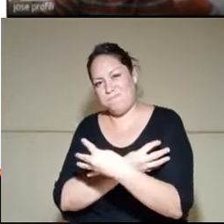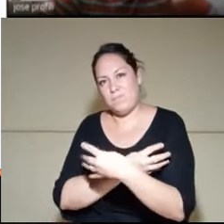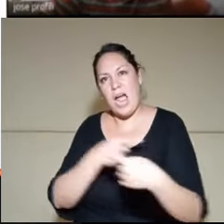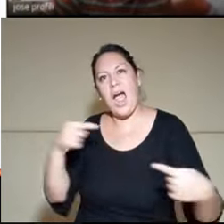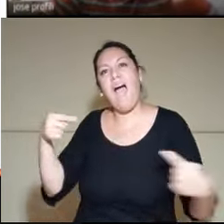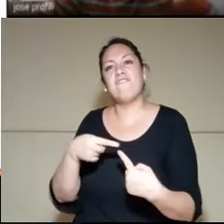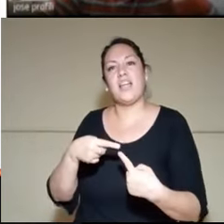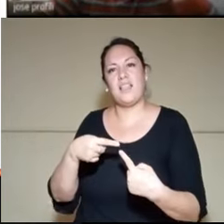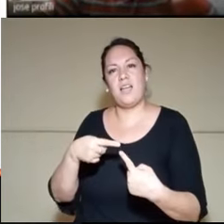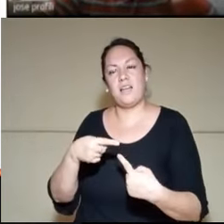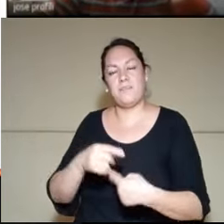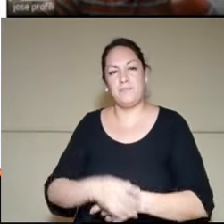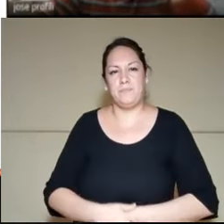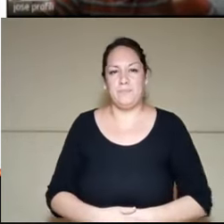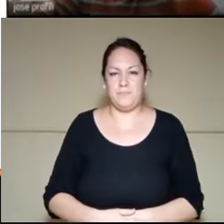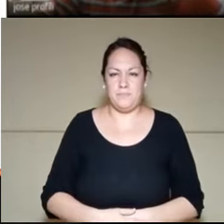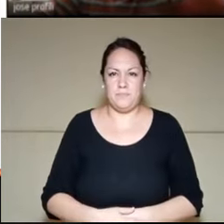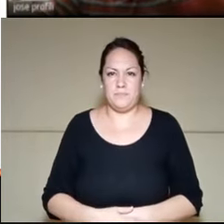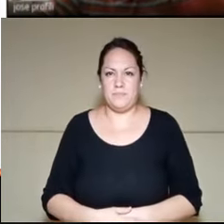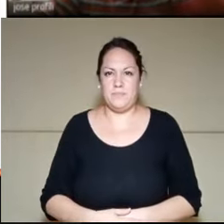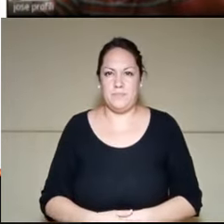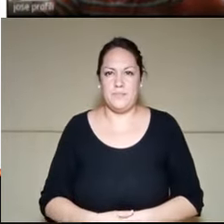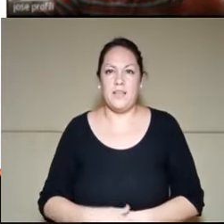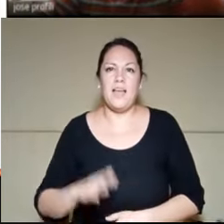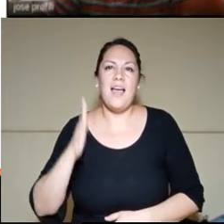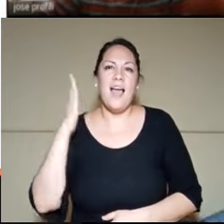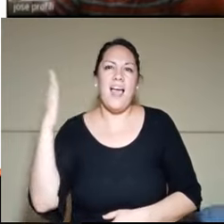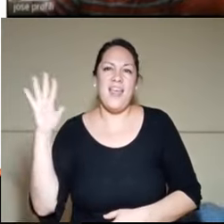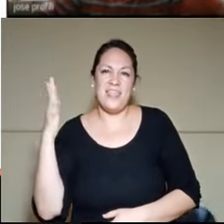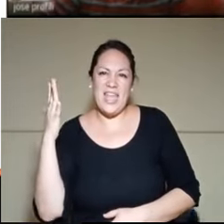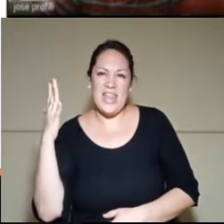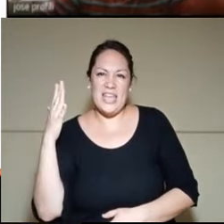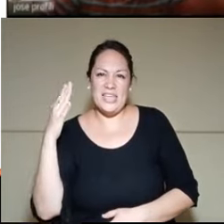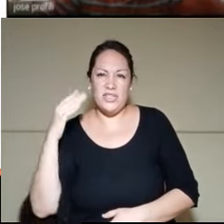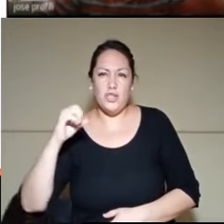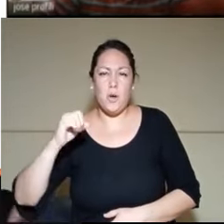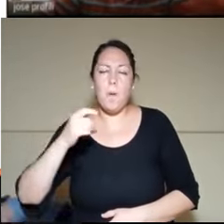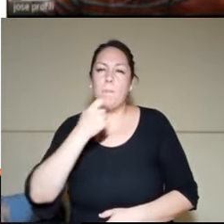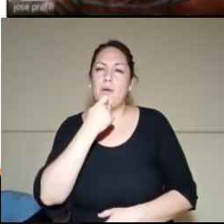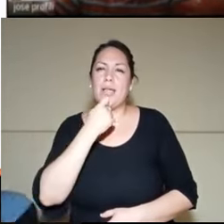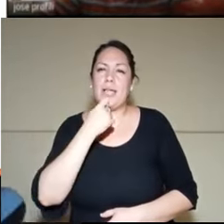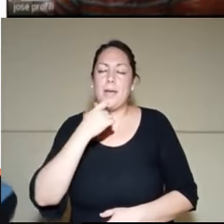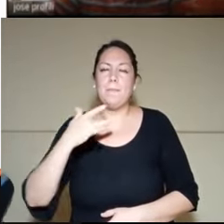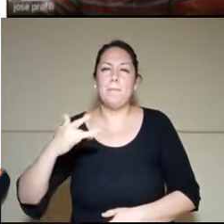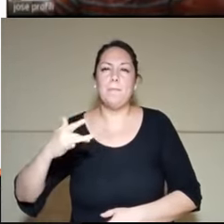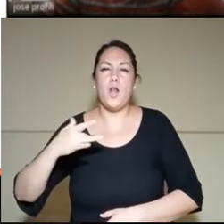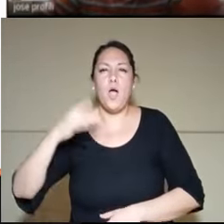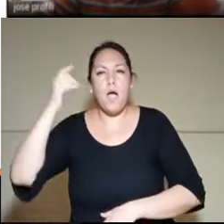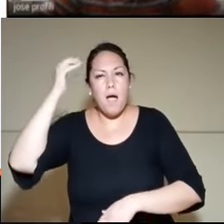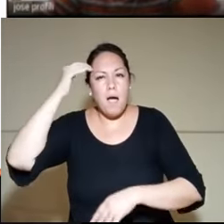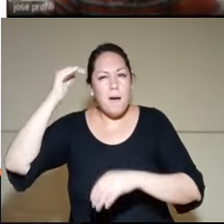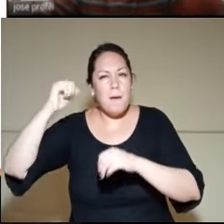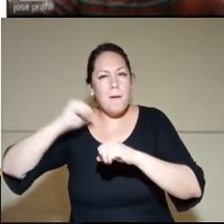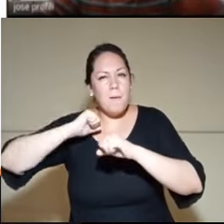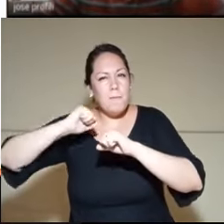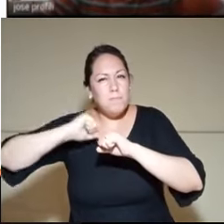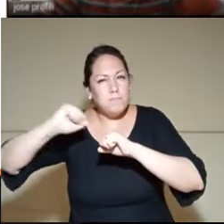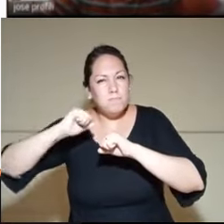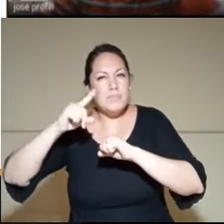motricidad del otro lado. Por eso una afectación derecha, un derrame, un infarto de la